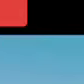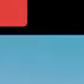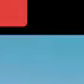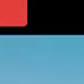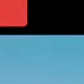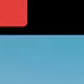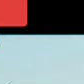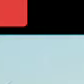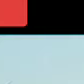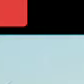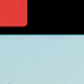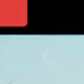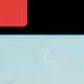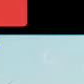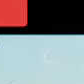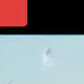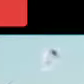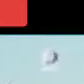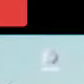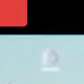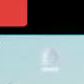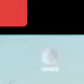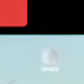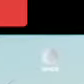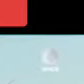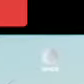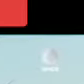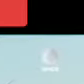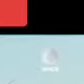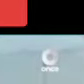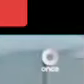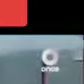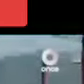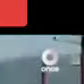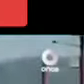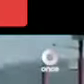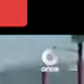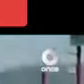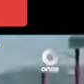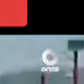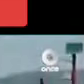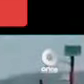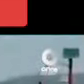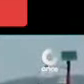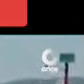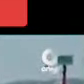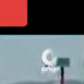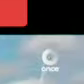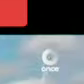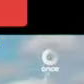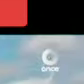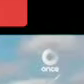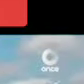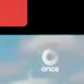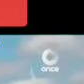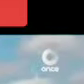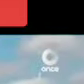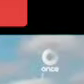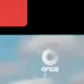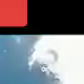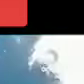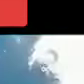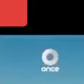Esto le permite a Oaxaca generar el 62% de la energía eólica del país, una